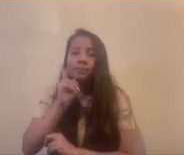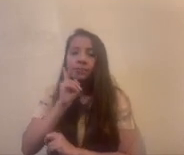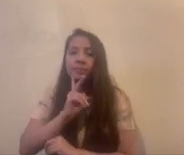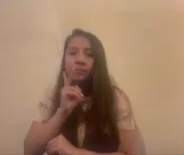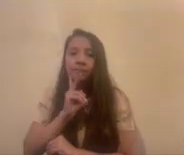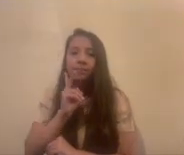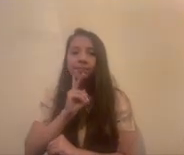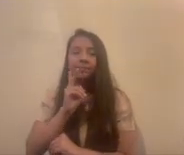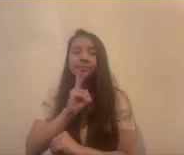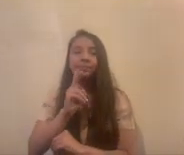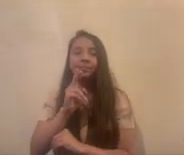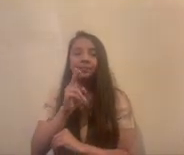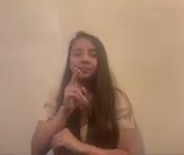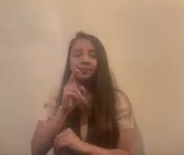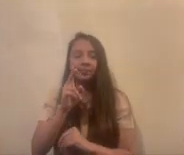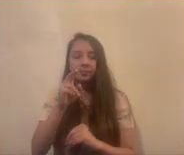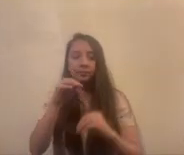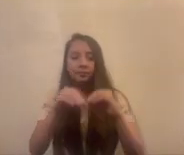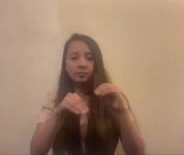de